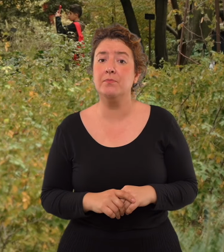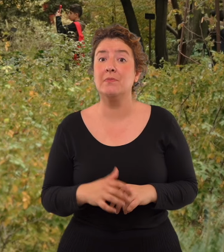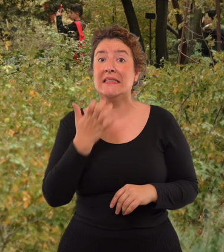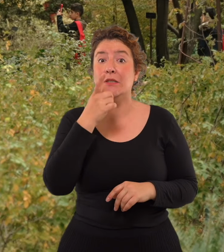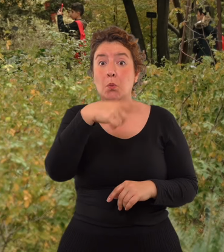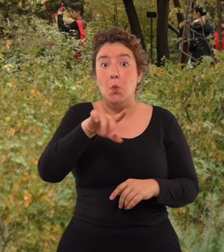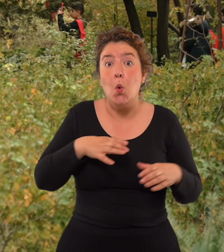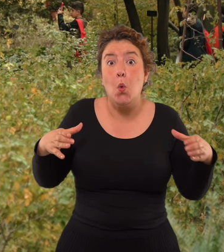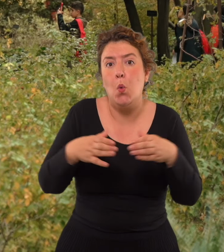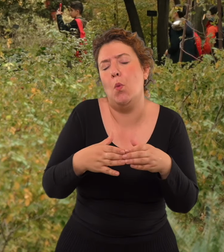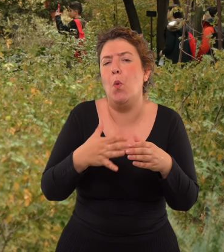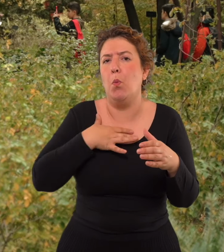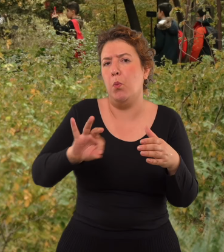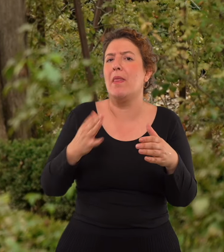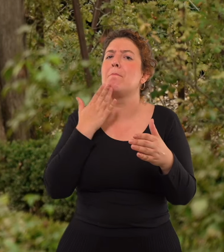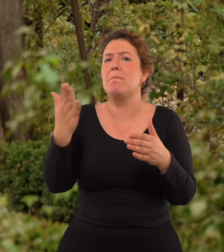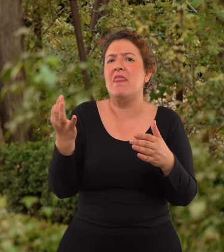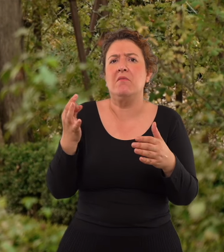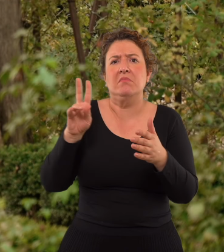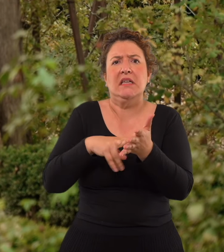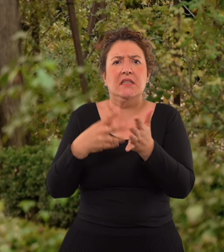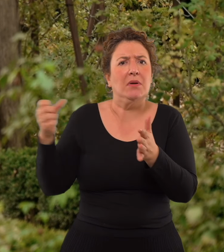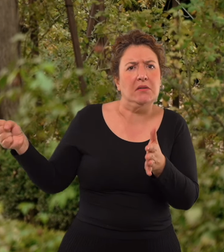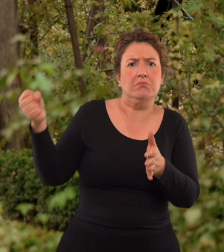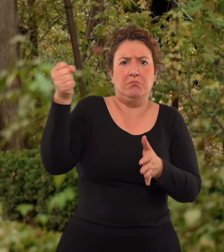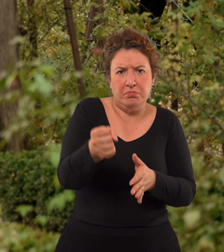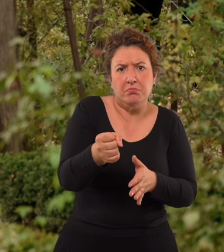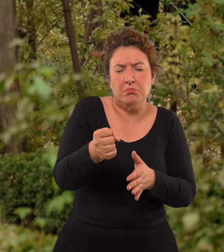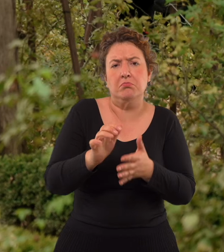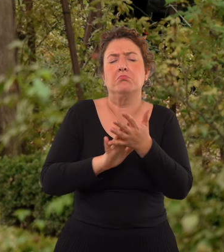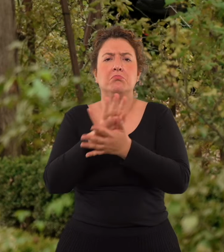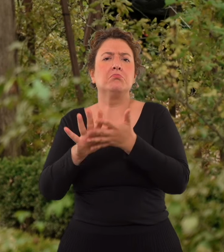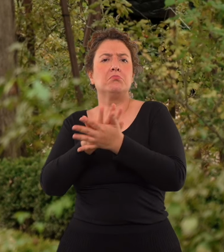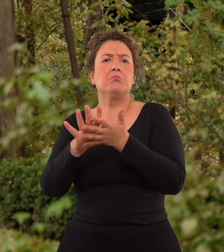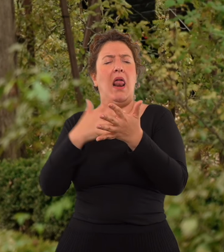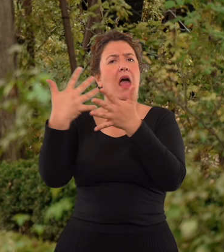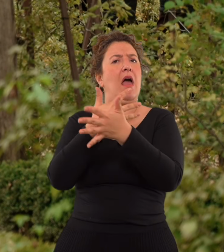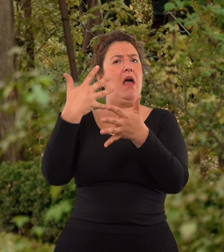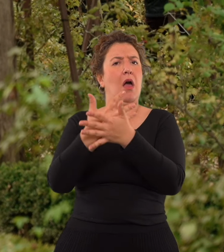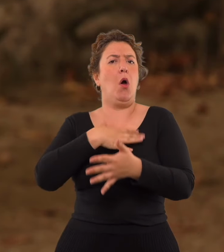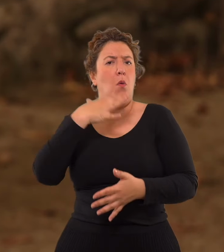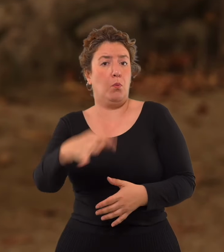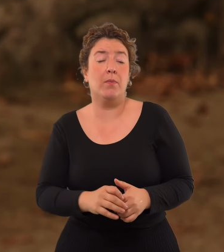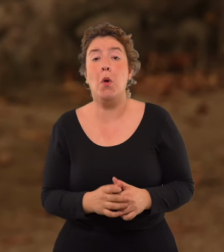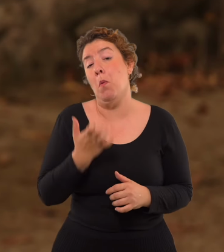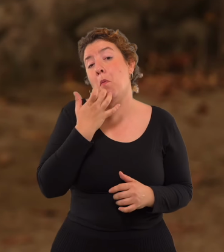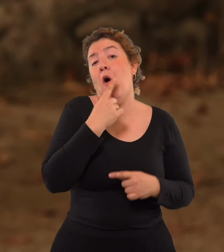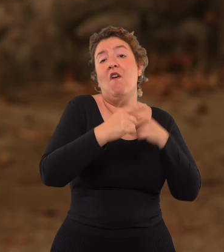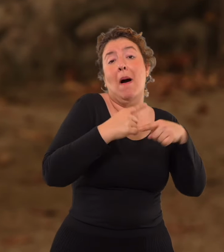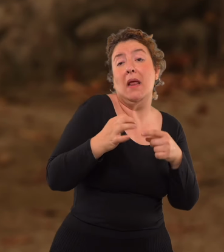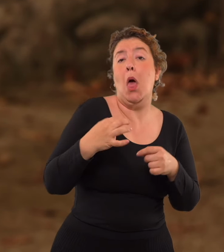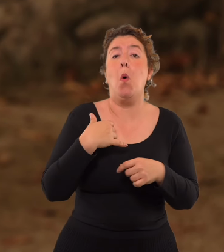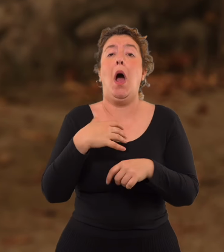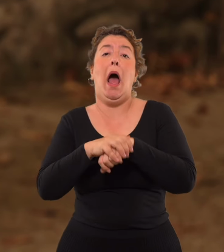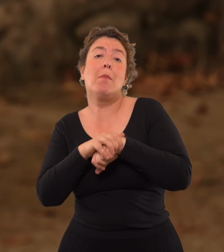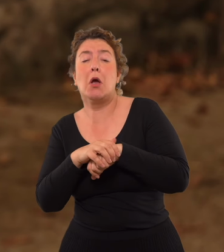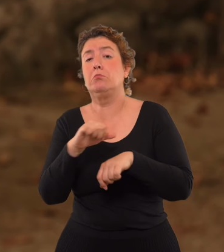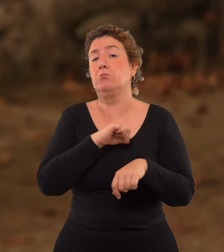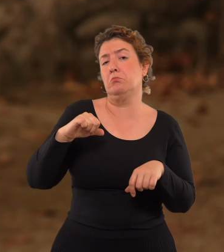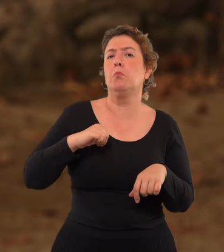Si vienes en grupo, puedes solicitar el acompañamiento de un intérprete en lengua de signos española durante la actividad. Si vienes con familia o